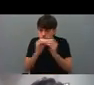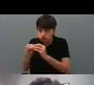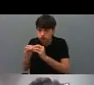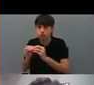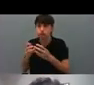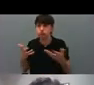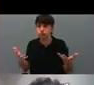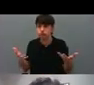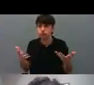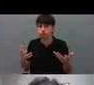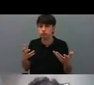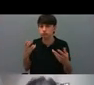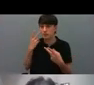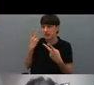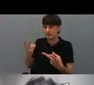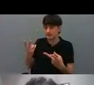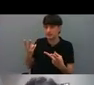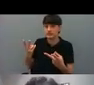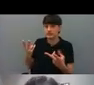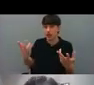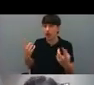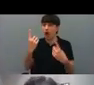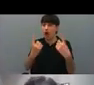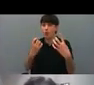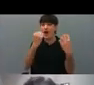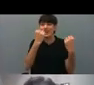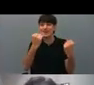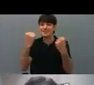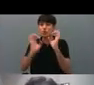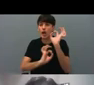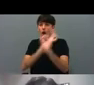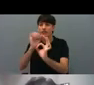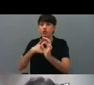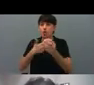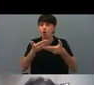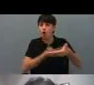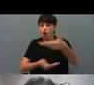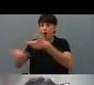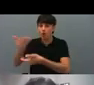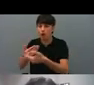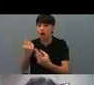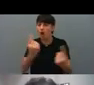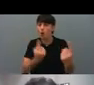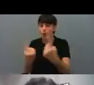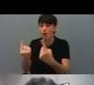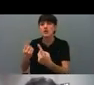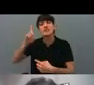Aquí pueden ver algunas de las instituciones con las que he colaborado y aquellas que me han